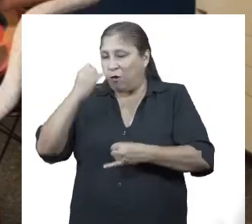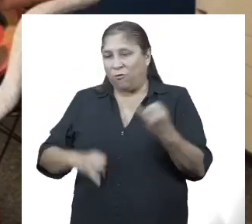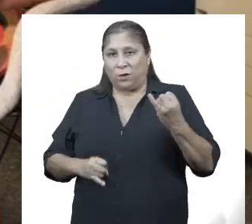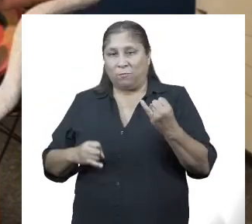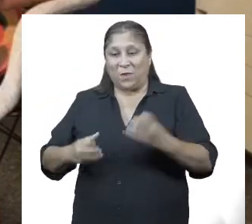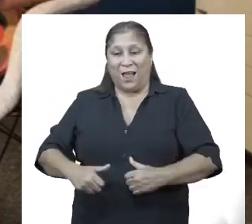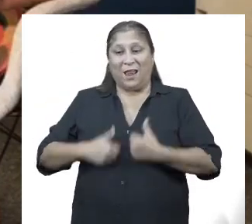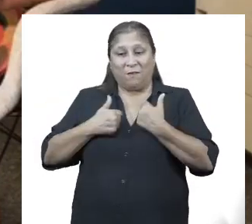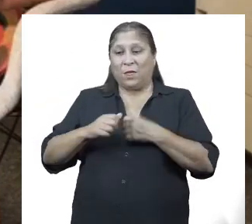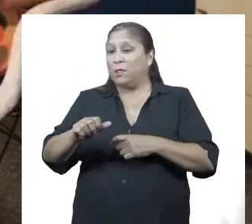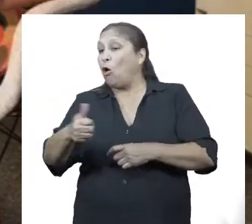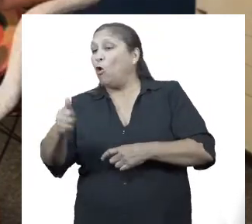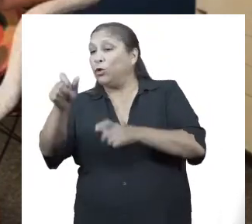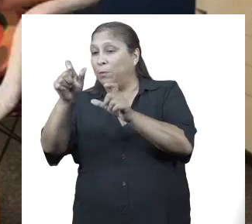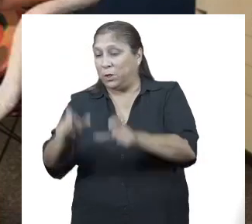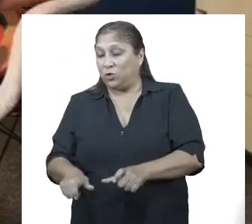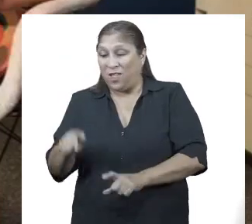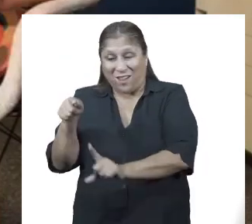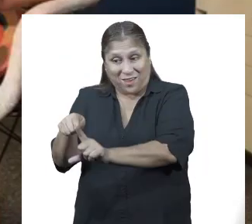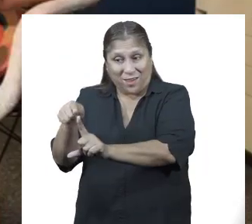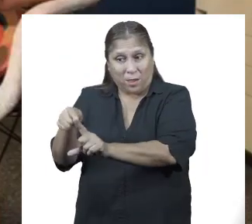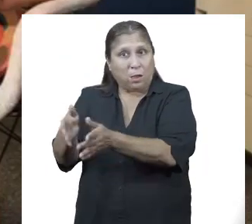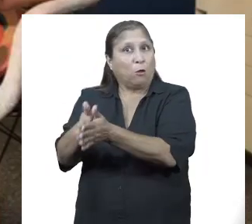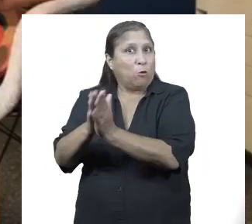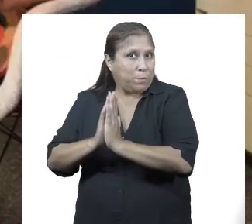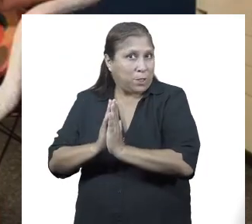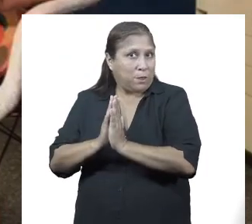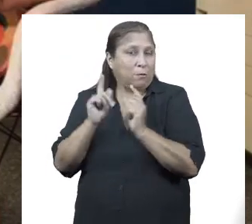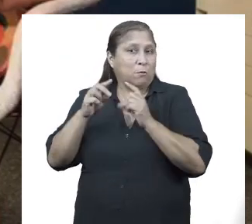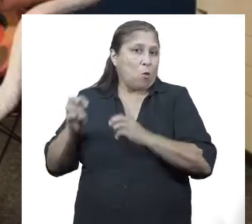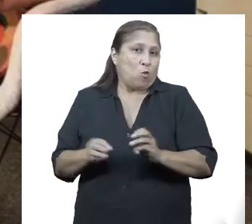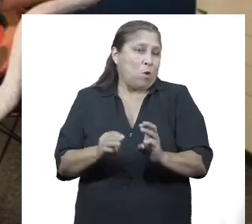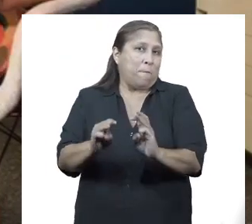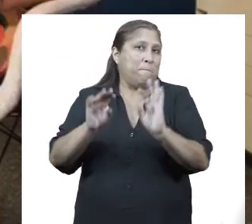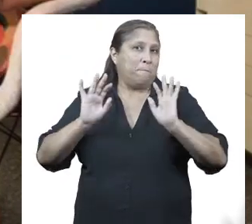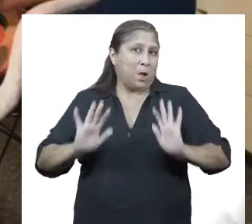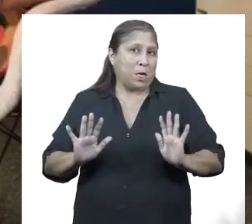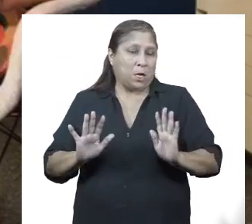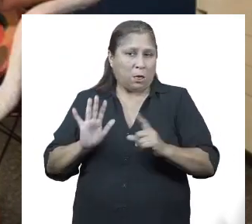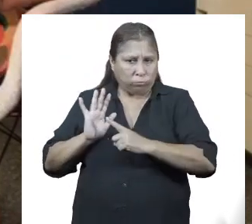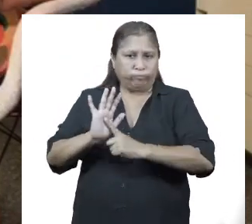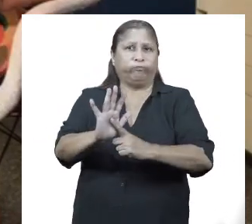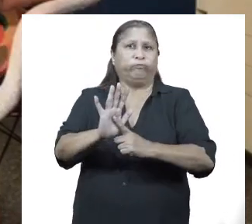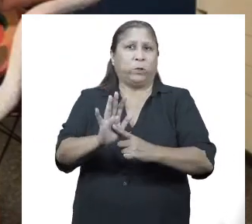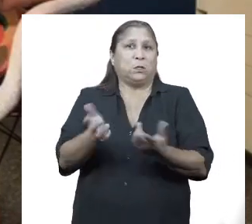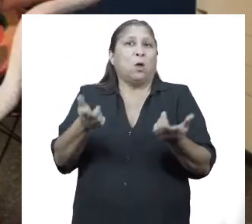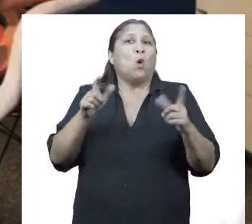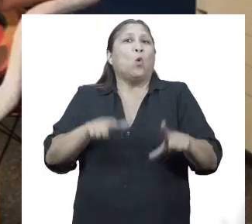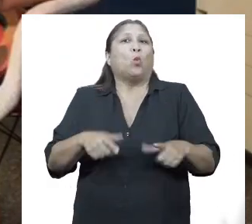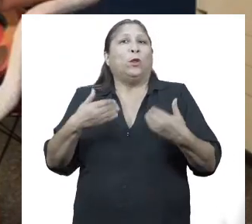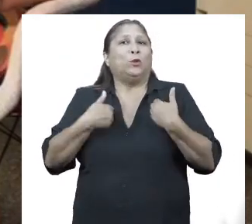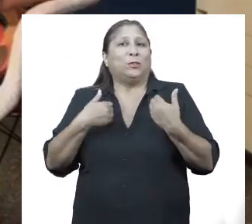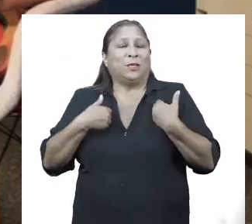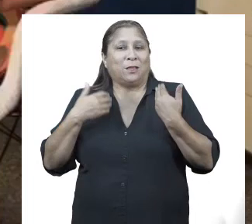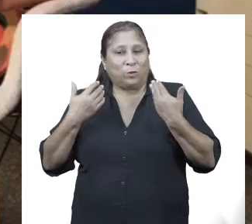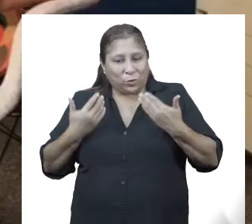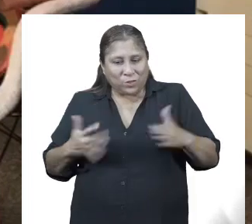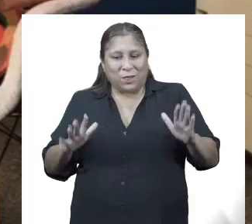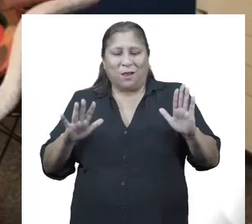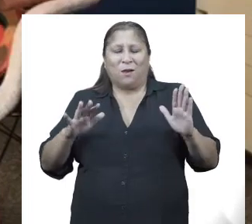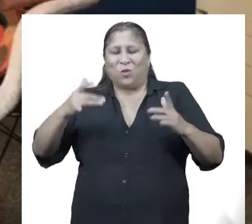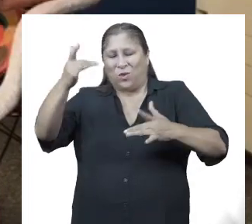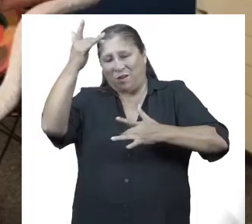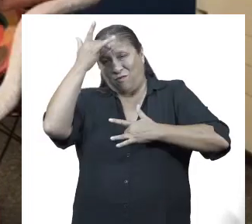a la vida de una persona que lo solicita de manera indubitable, de manera expresa, cuando teniendo